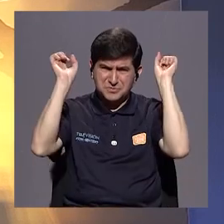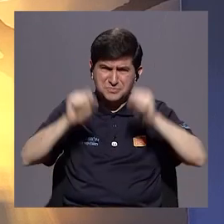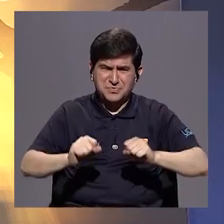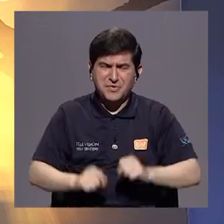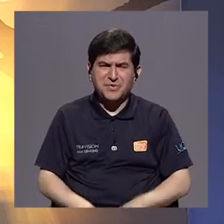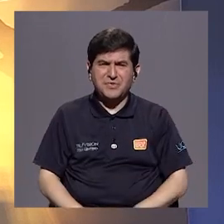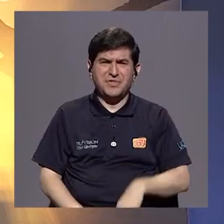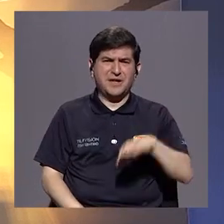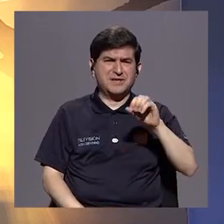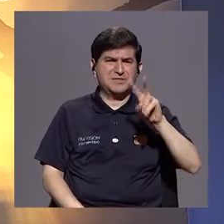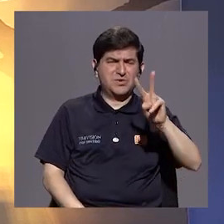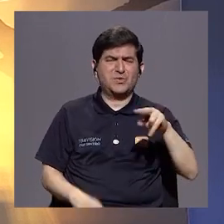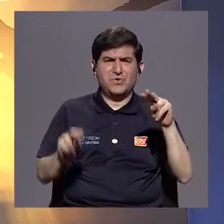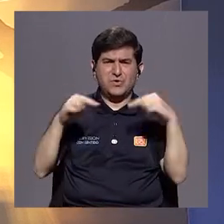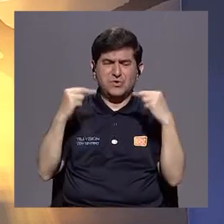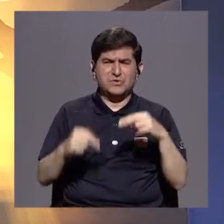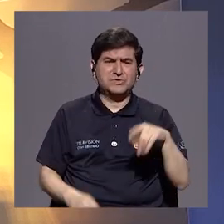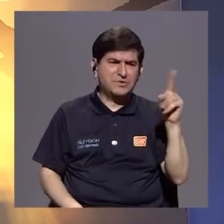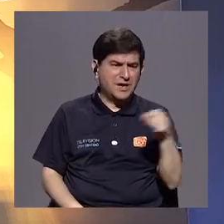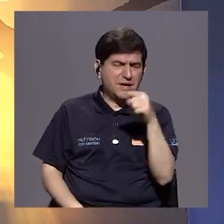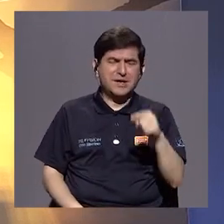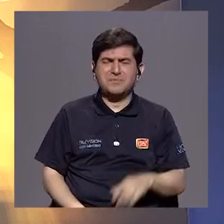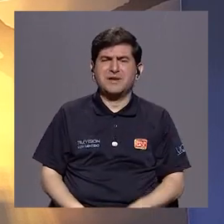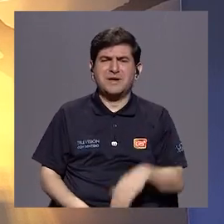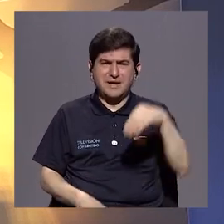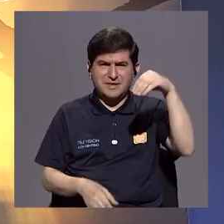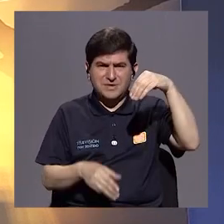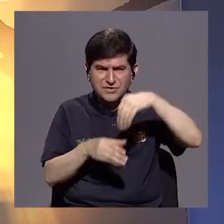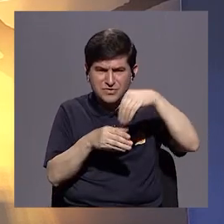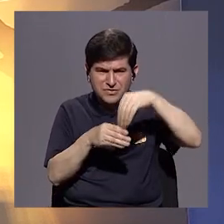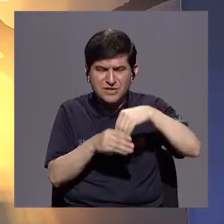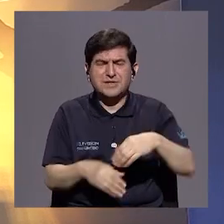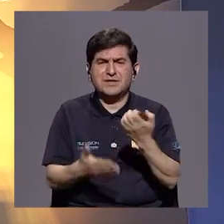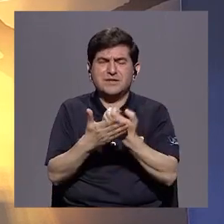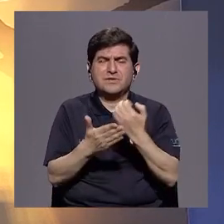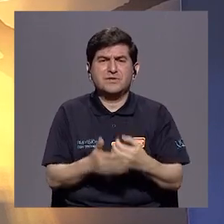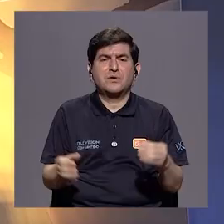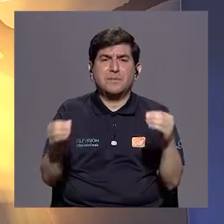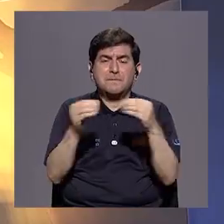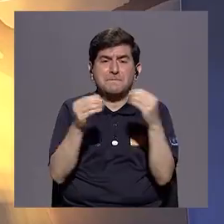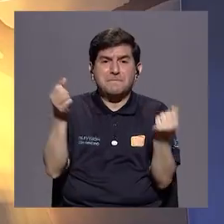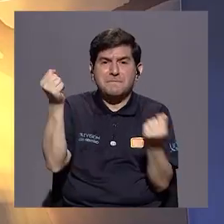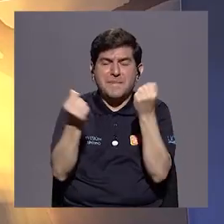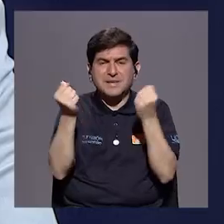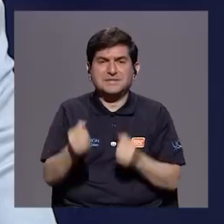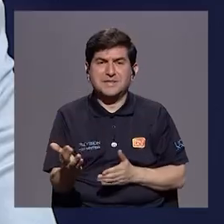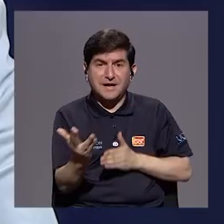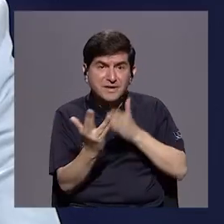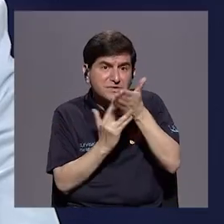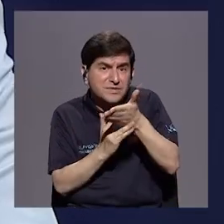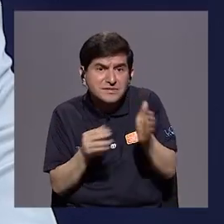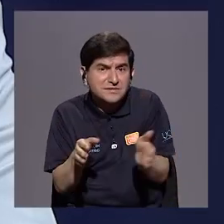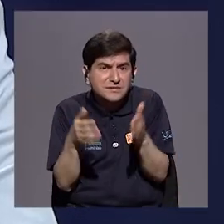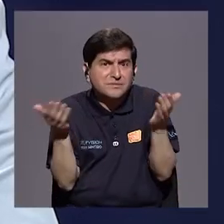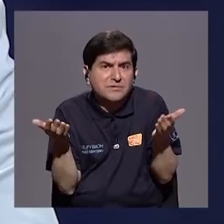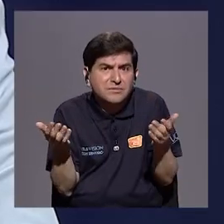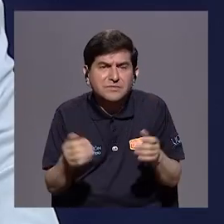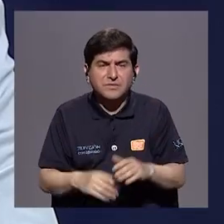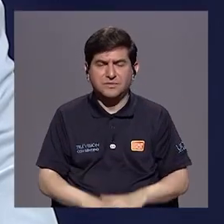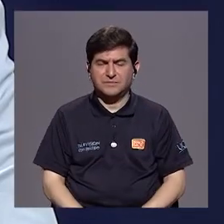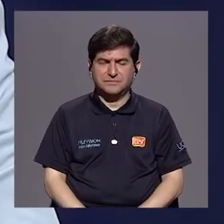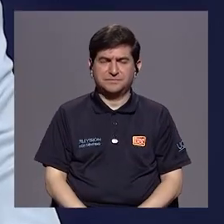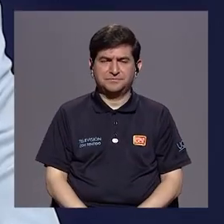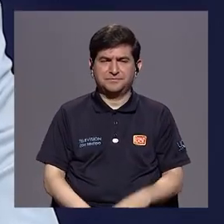carbono neutral descarbonizar la economía cuando ampliamos las carreteras para que entre más vehículos bueno